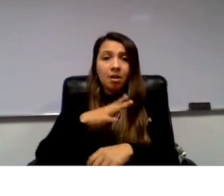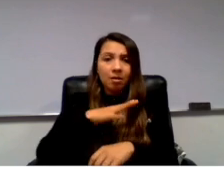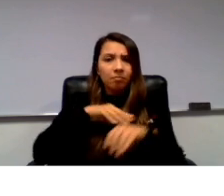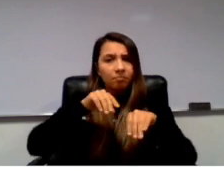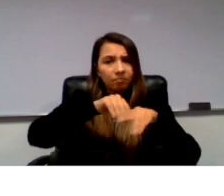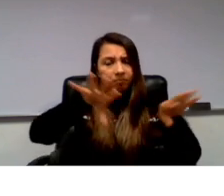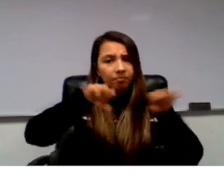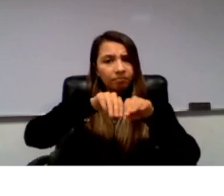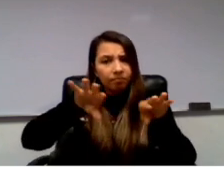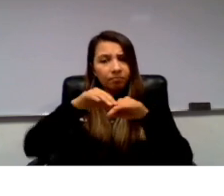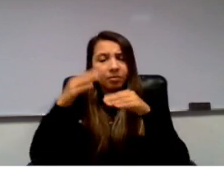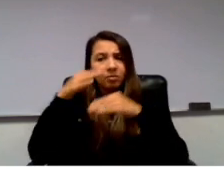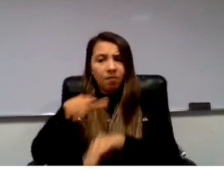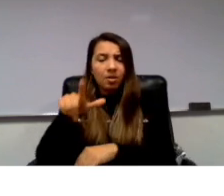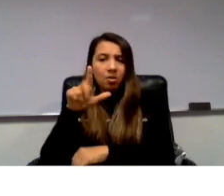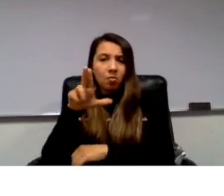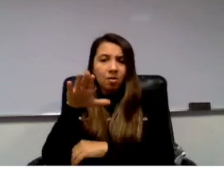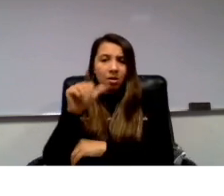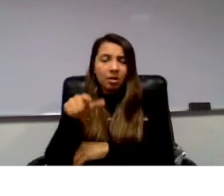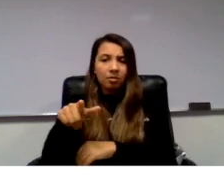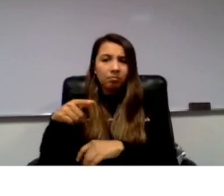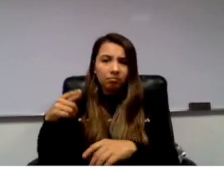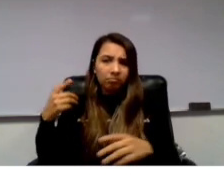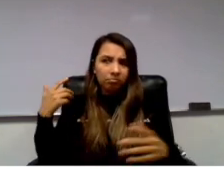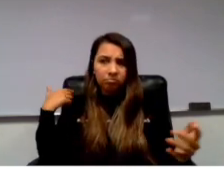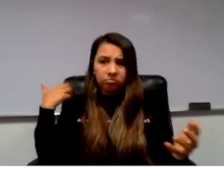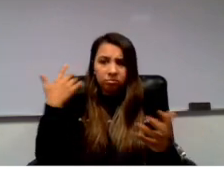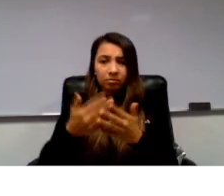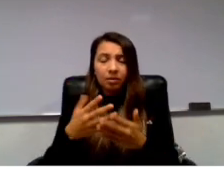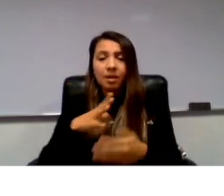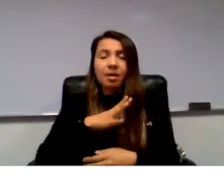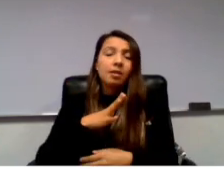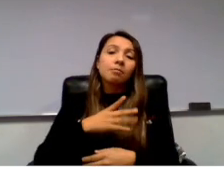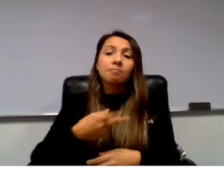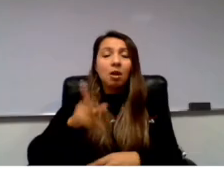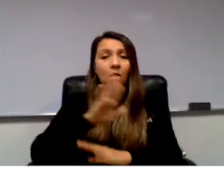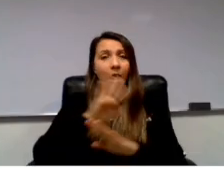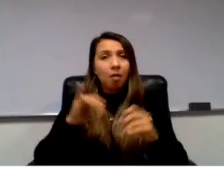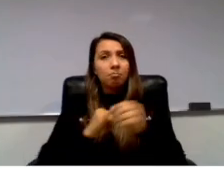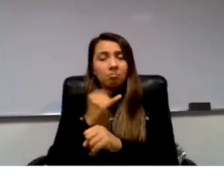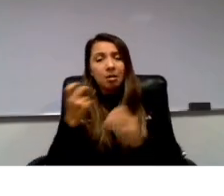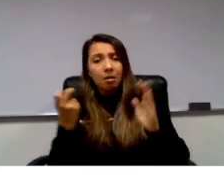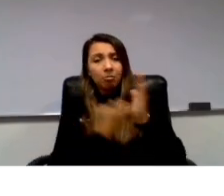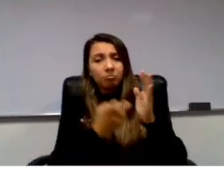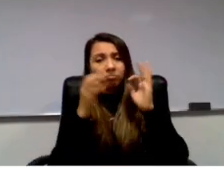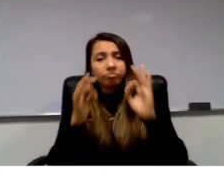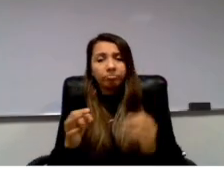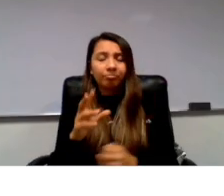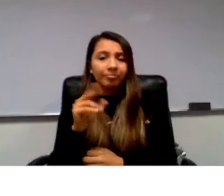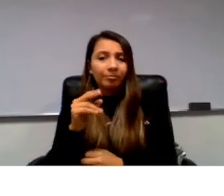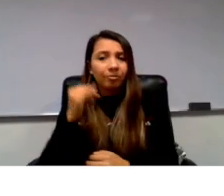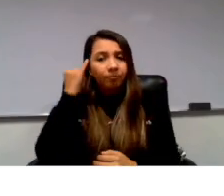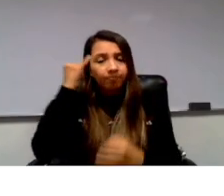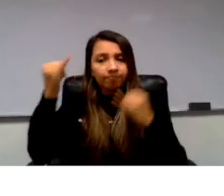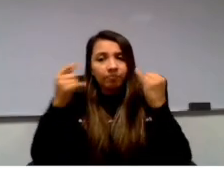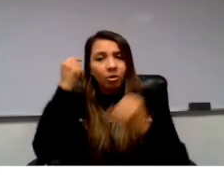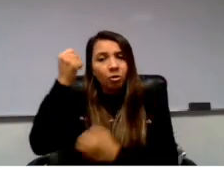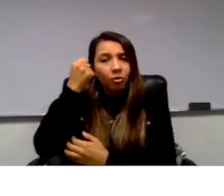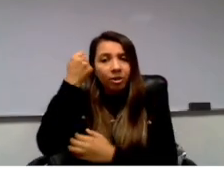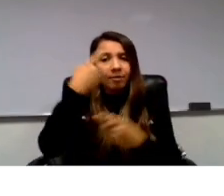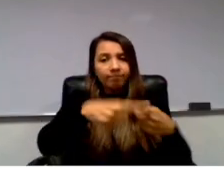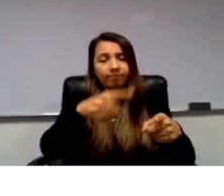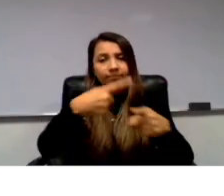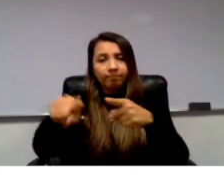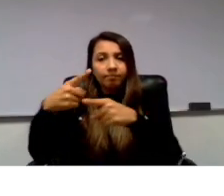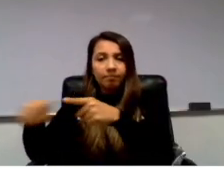trabajos acerca de LUCA a lo largo del tiempo, como ven, pero no está dicha la última palabra, ¿no? Ni mucho menos, ¿no? Sí,